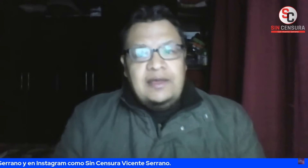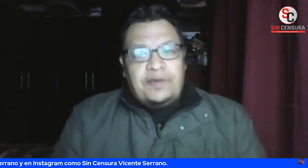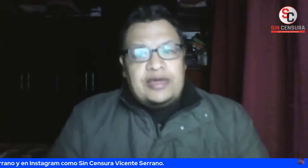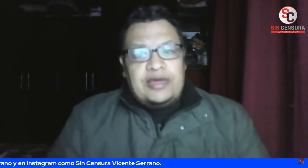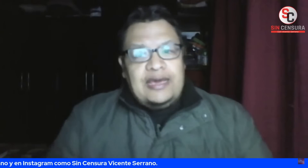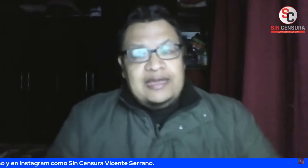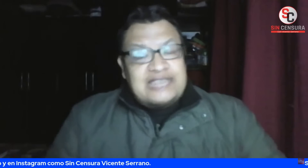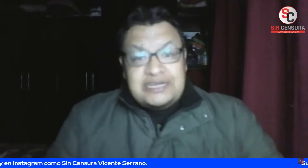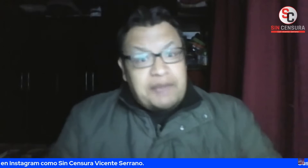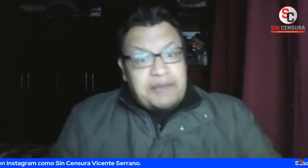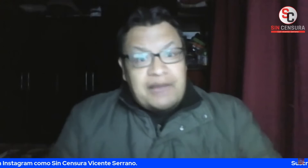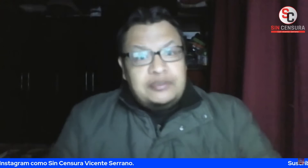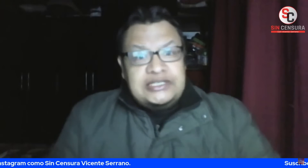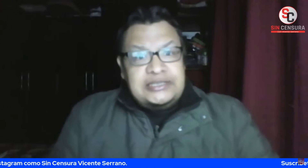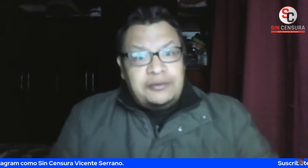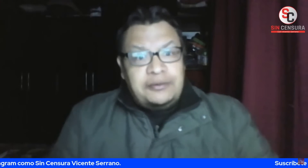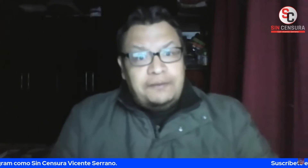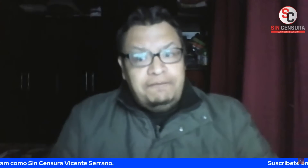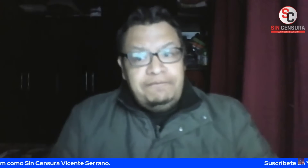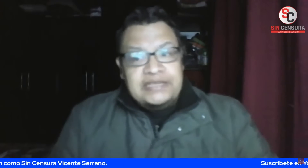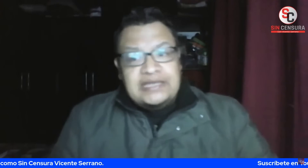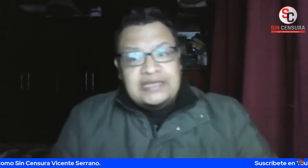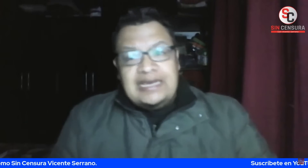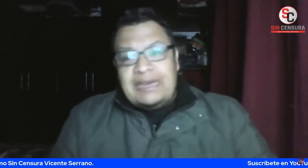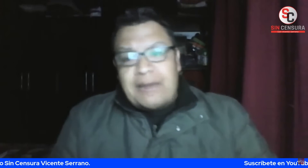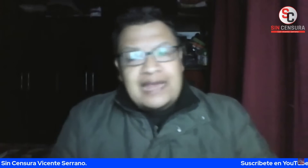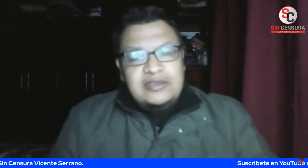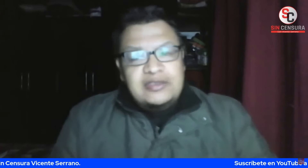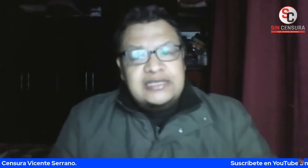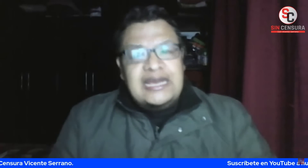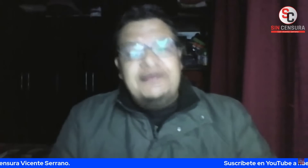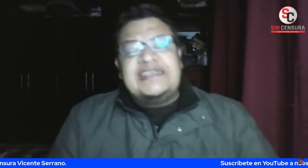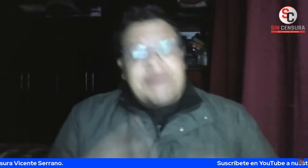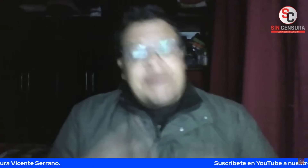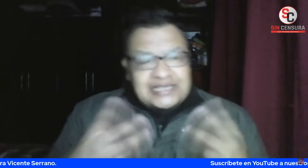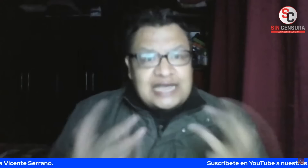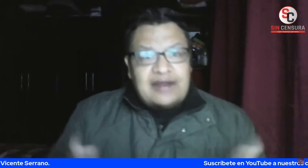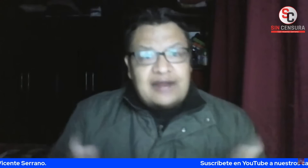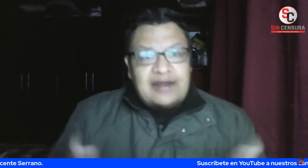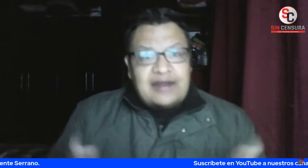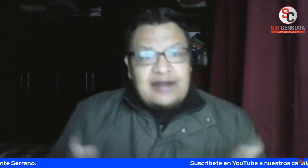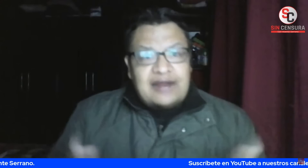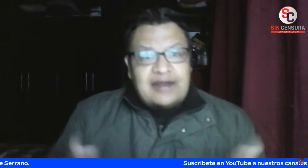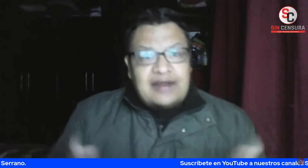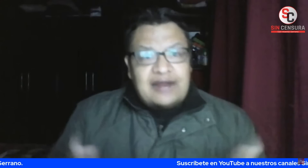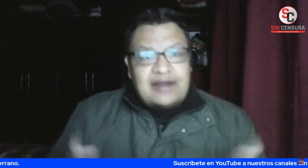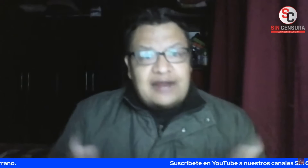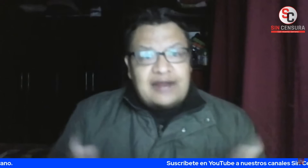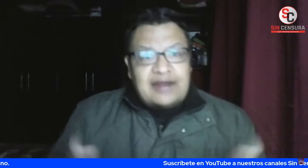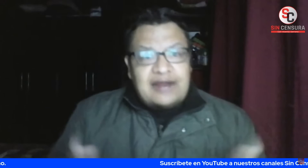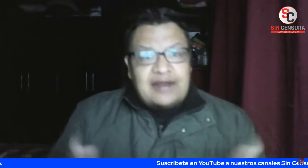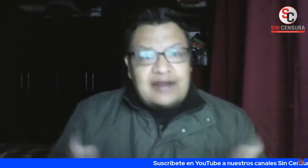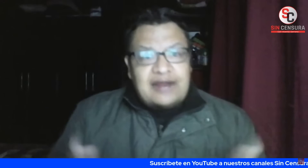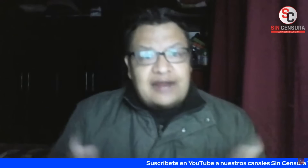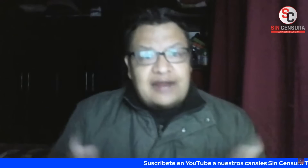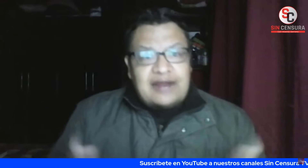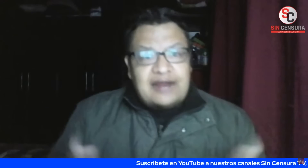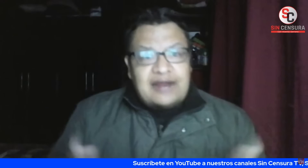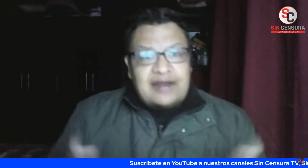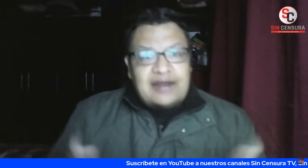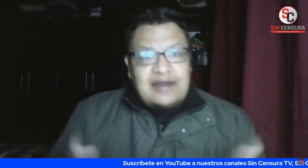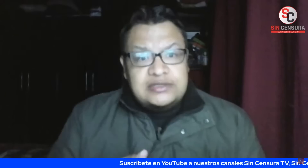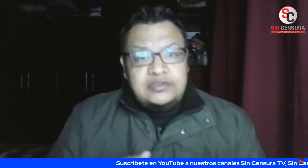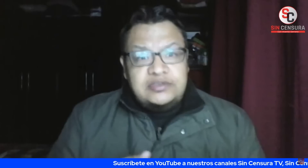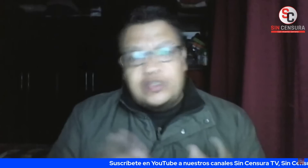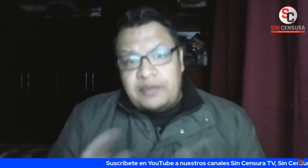mañaneras, porque sí les pega muchísimo. Para ellos, el visibilizar que hay gente que considera